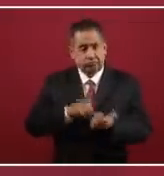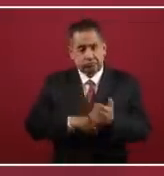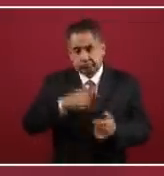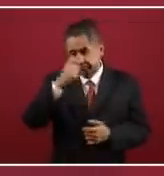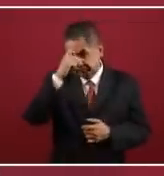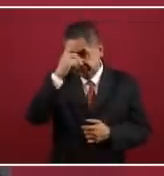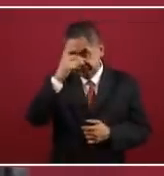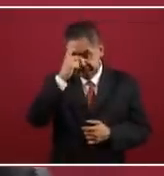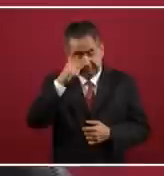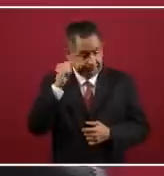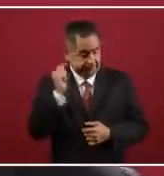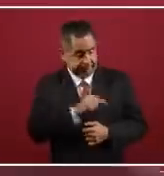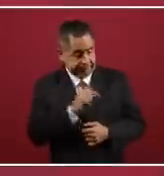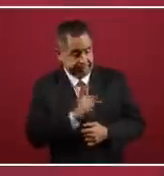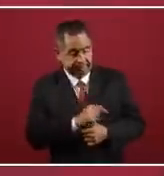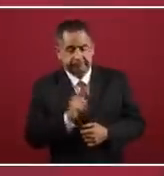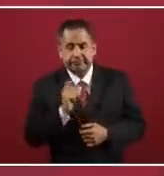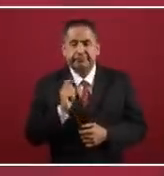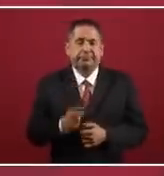Y es